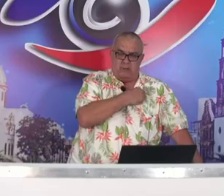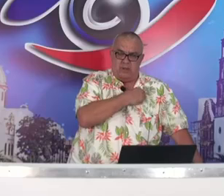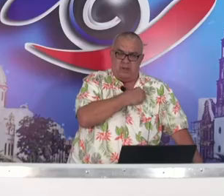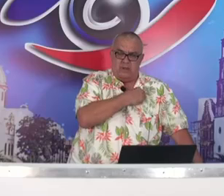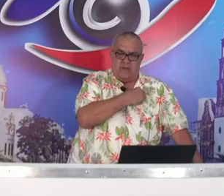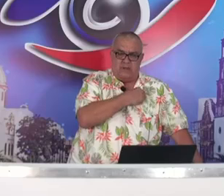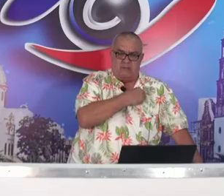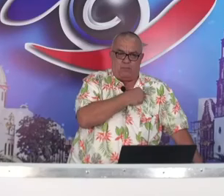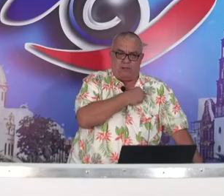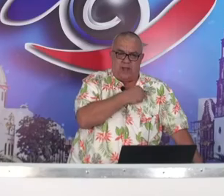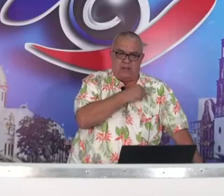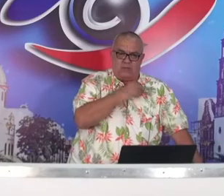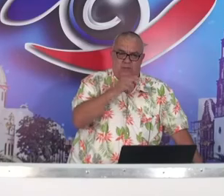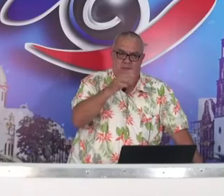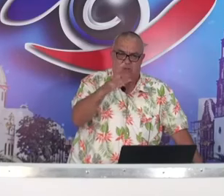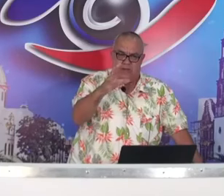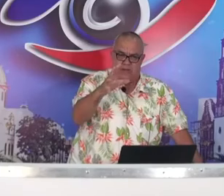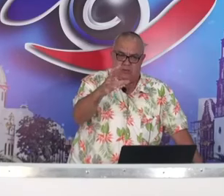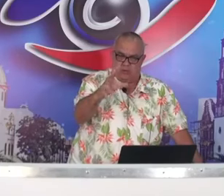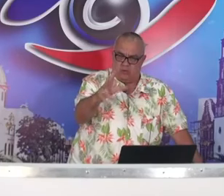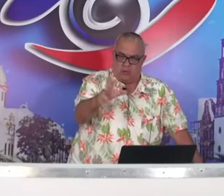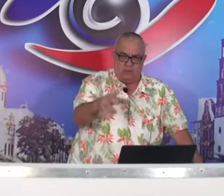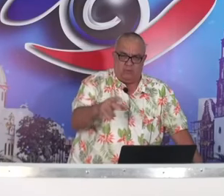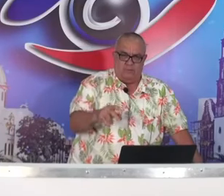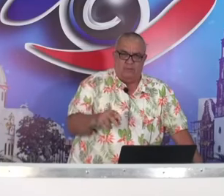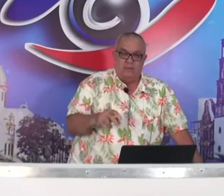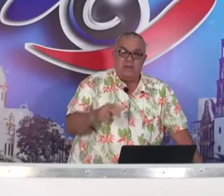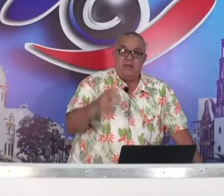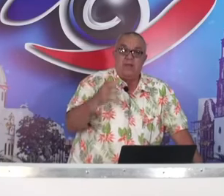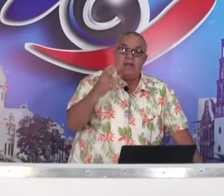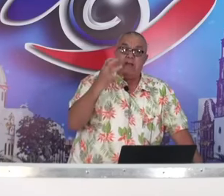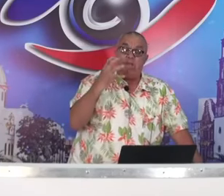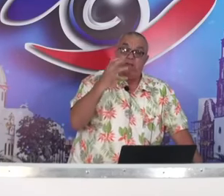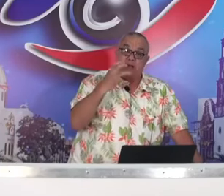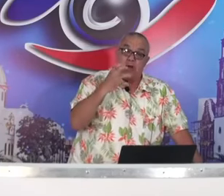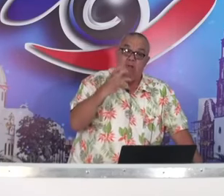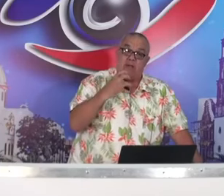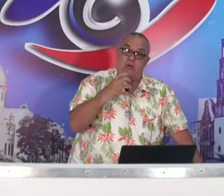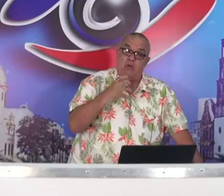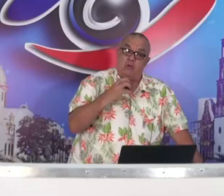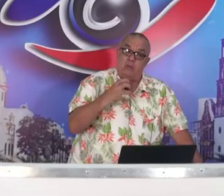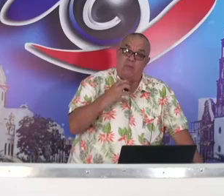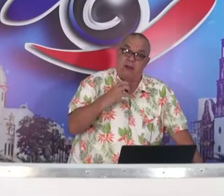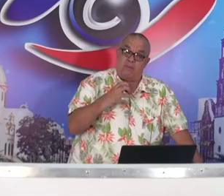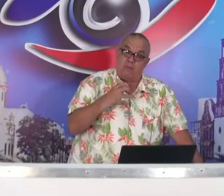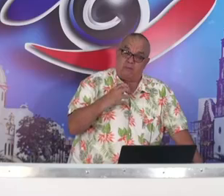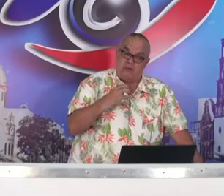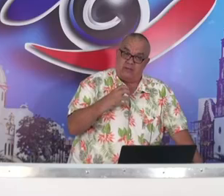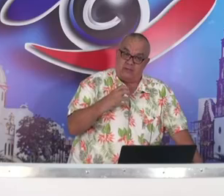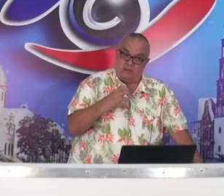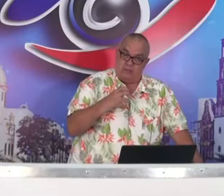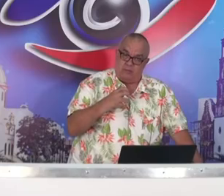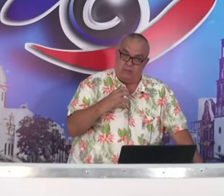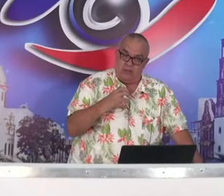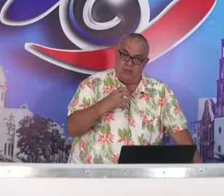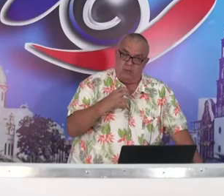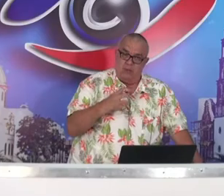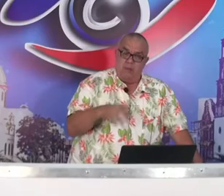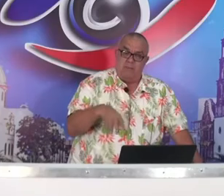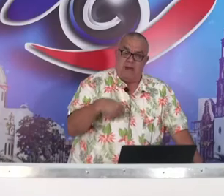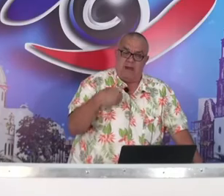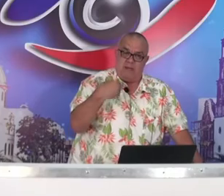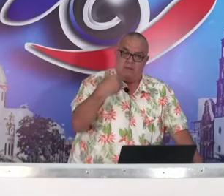ponen tu PIN, ya eres diputado, te dan todo, le pidieron que no tomara protesta como